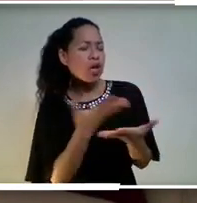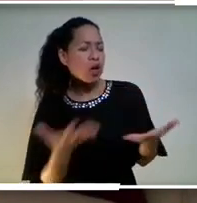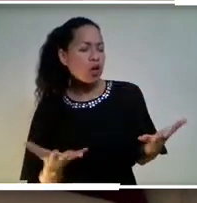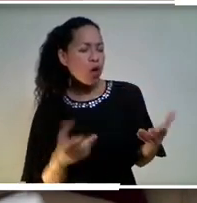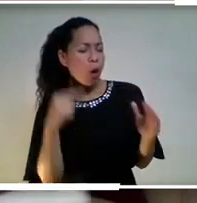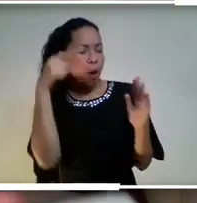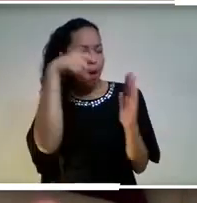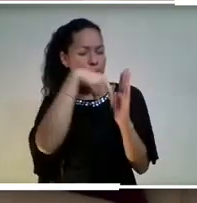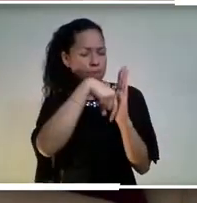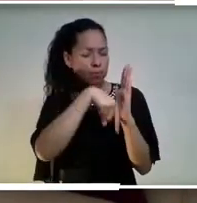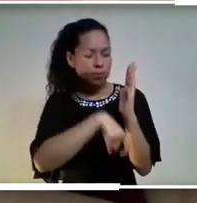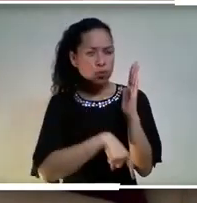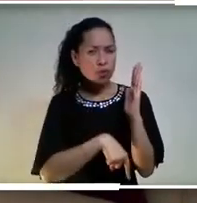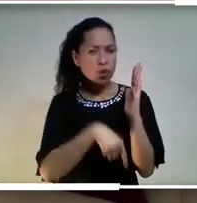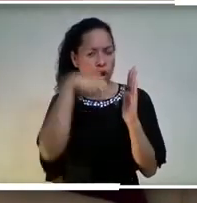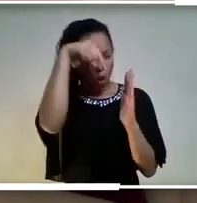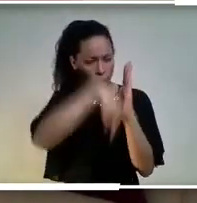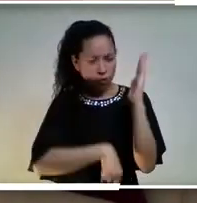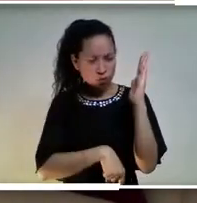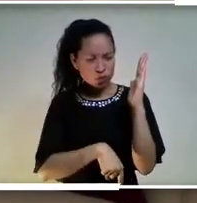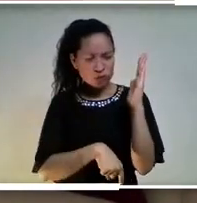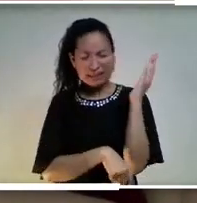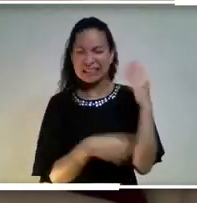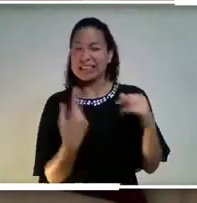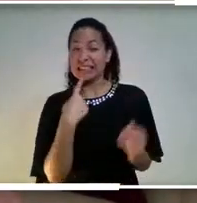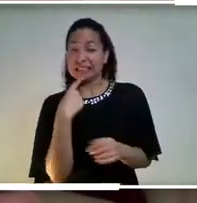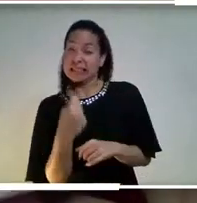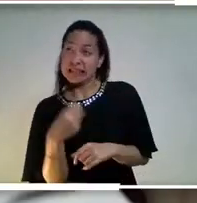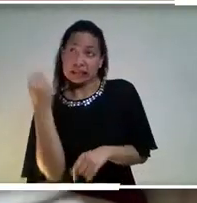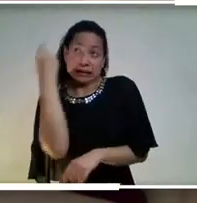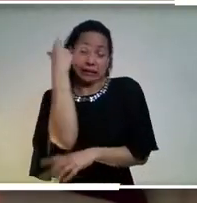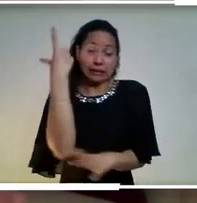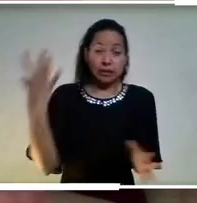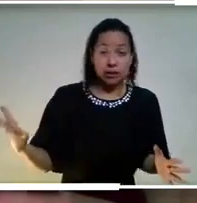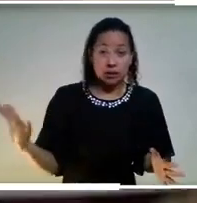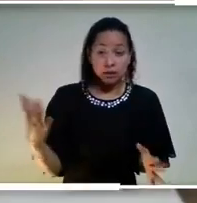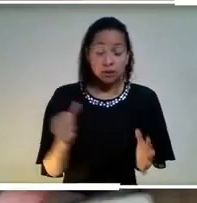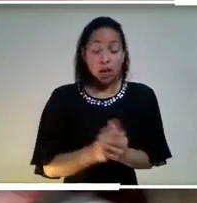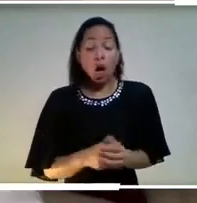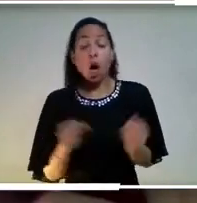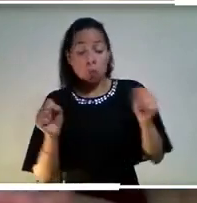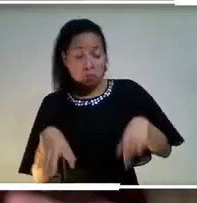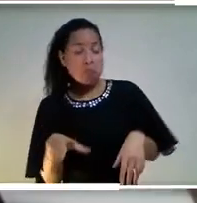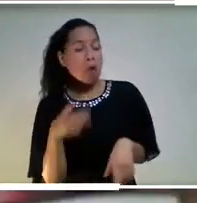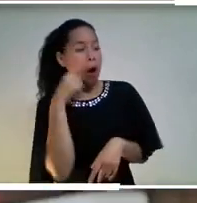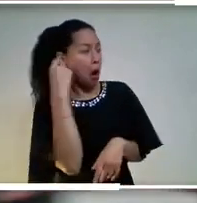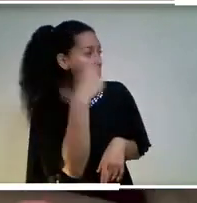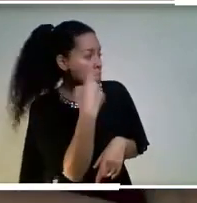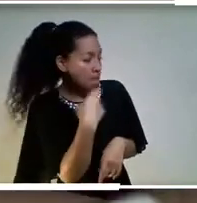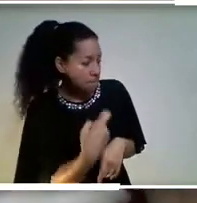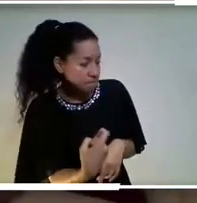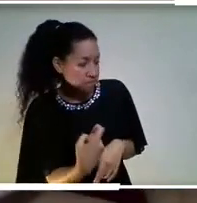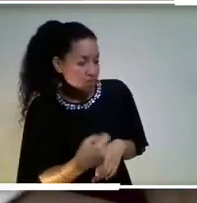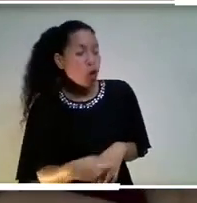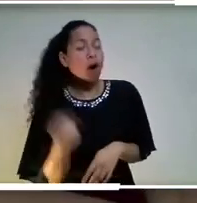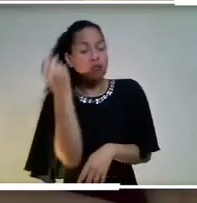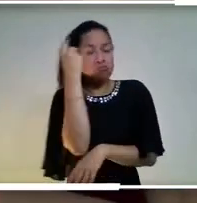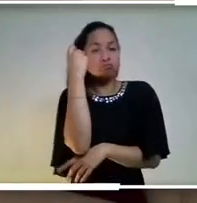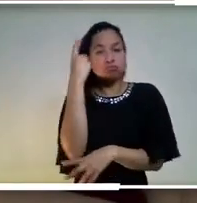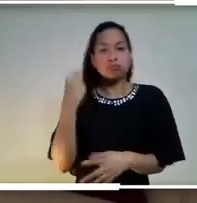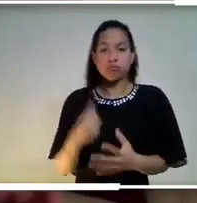también más en detalle lo de la cruz y tantas otras preguntas el fuego que se apaga el alma que no muere el gusano que no muere todos los versículos